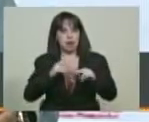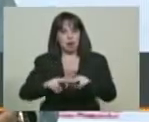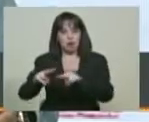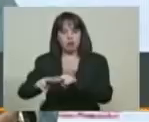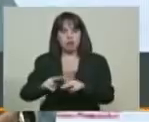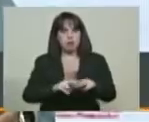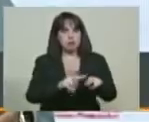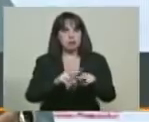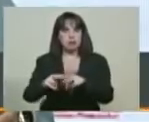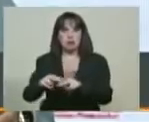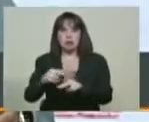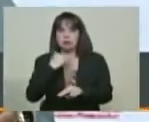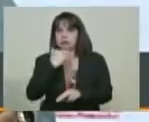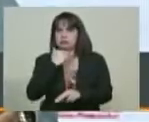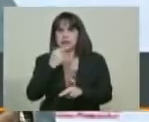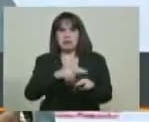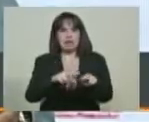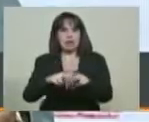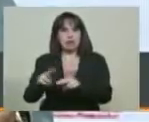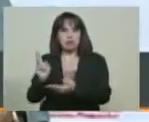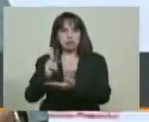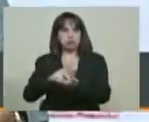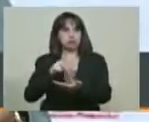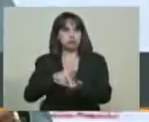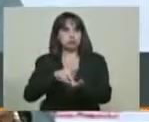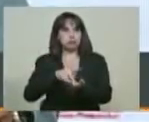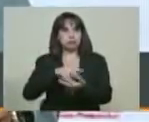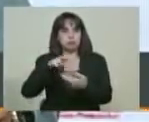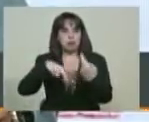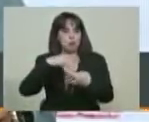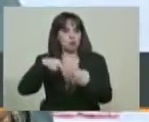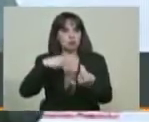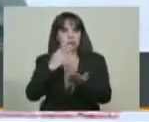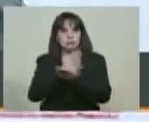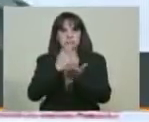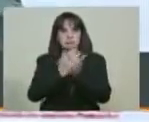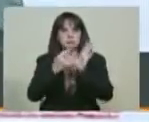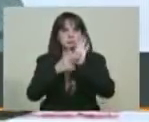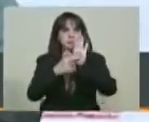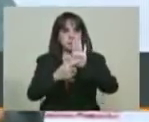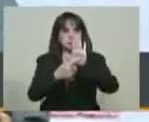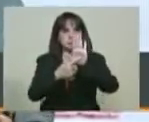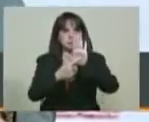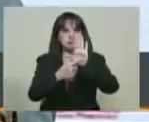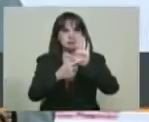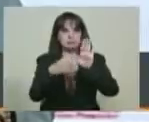Yo casi niño me convertí en militante revolucionario. Tenía 12 años.